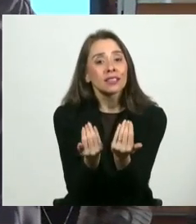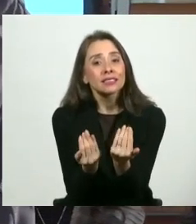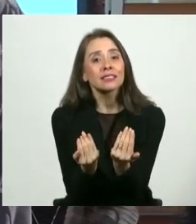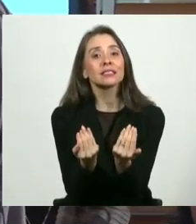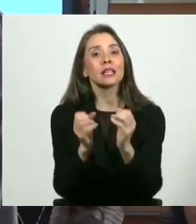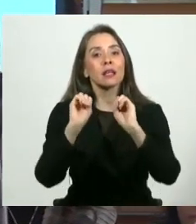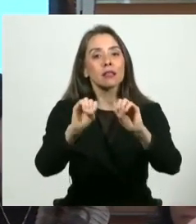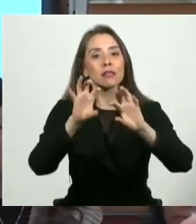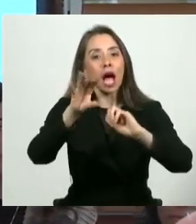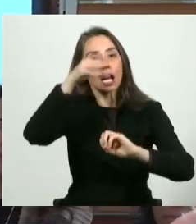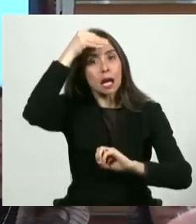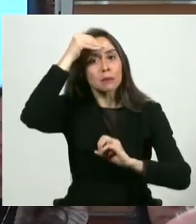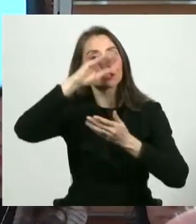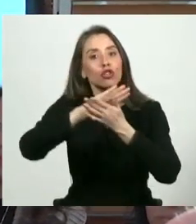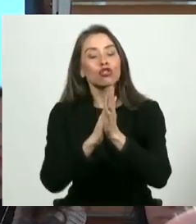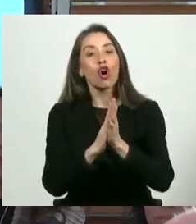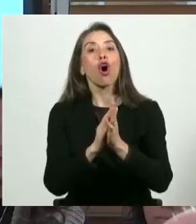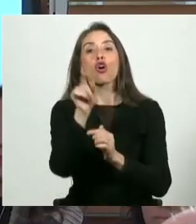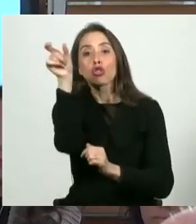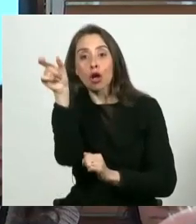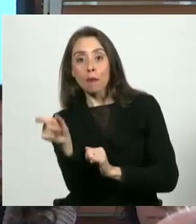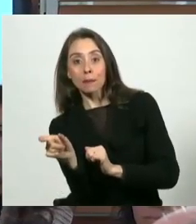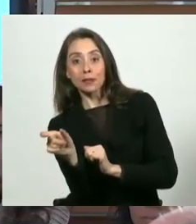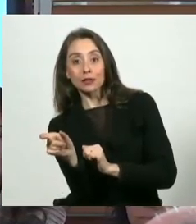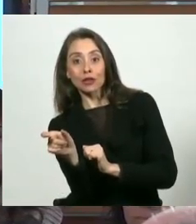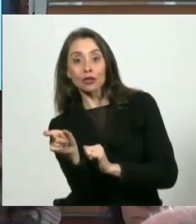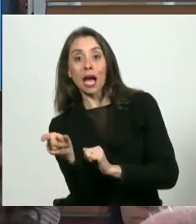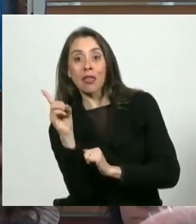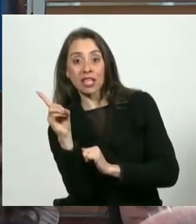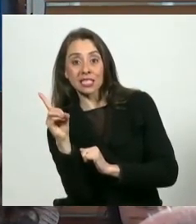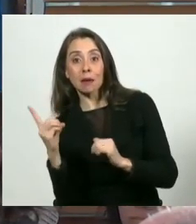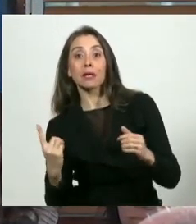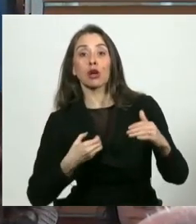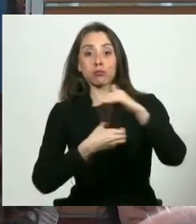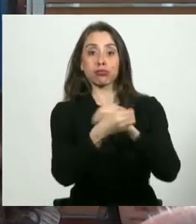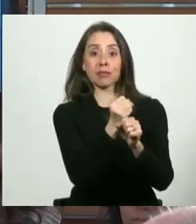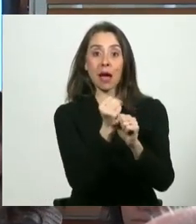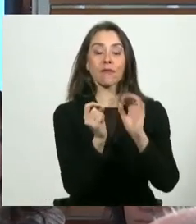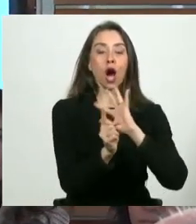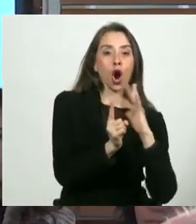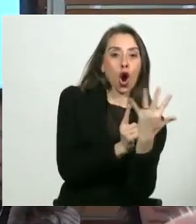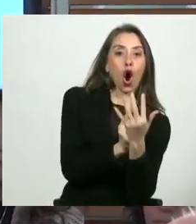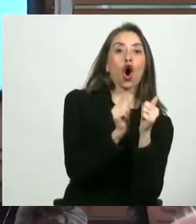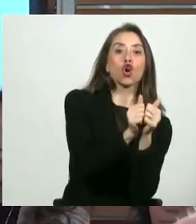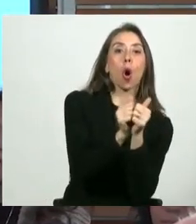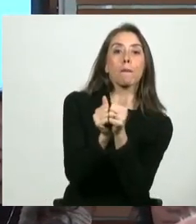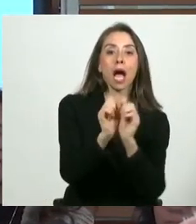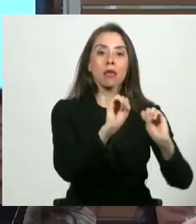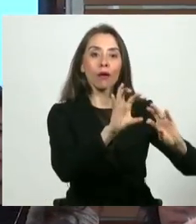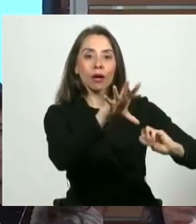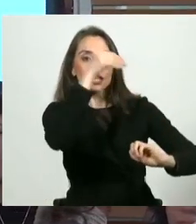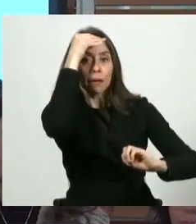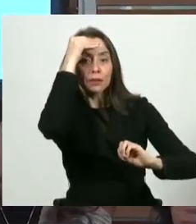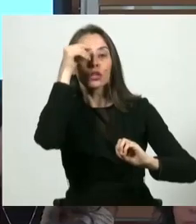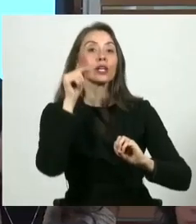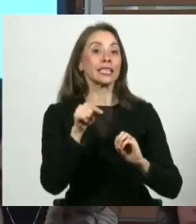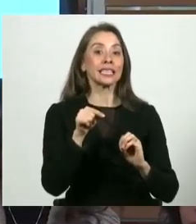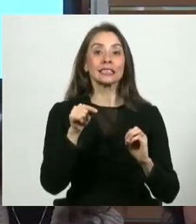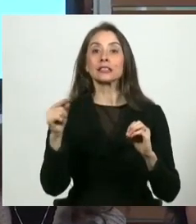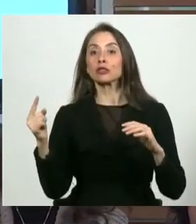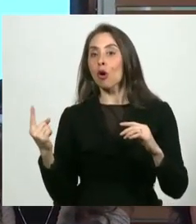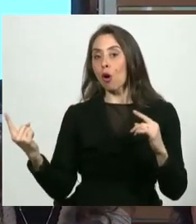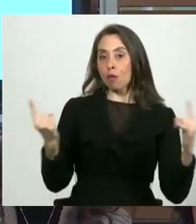una capacitación para todos los compañeros de trabajo que va a tener esa persona con discapacidad. Y creemos de que esta intermediación es un